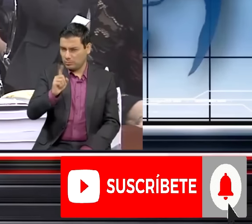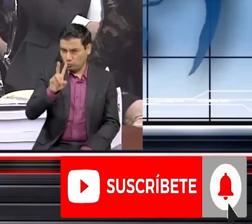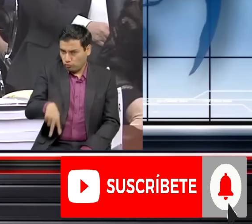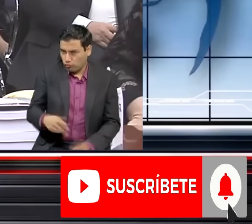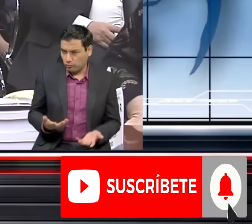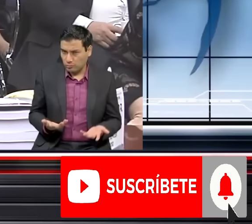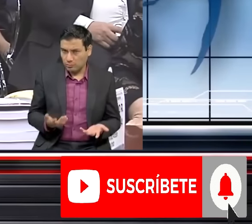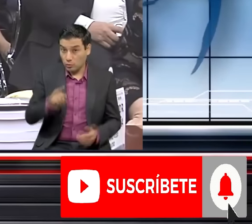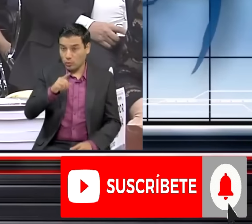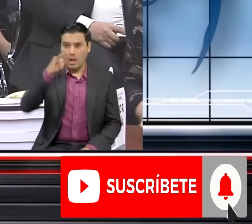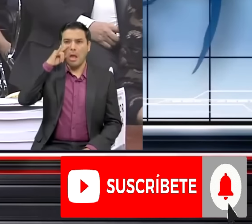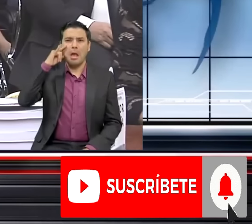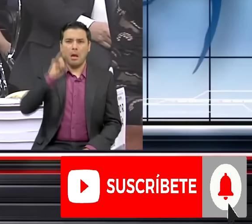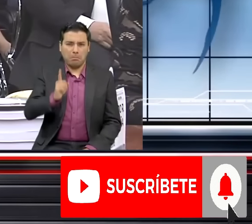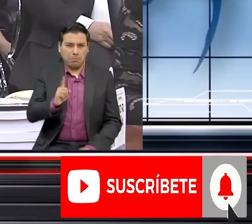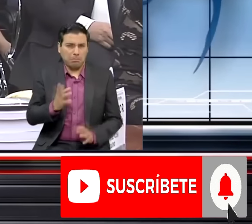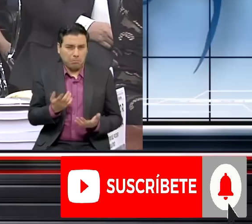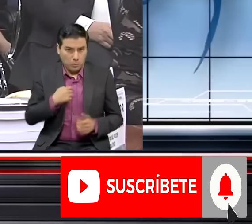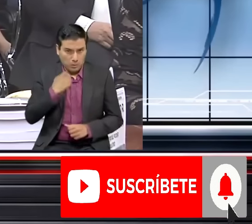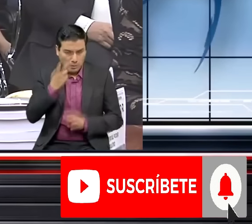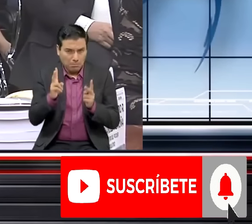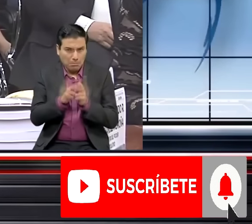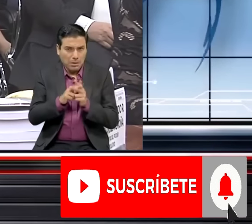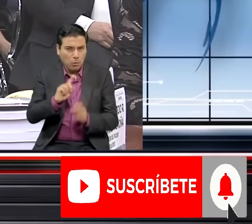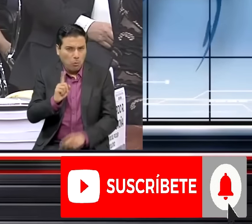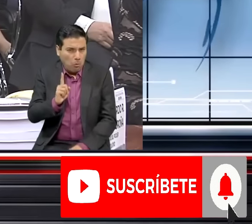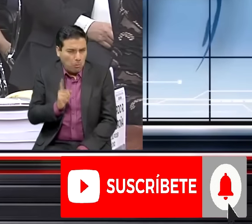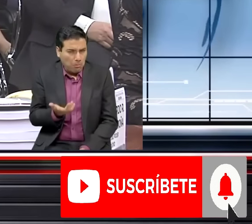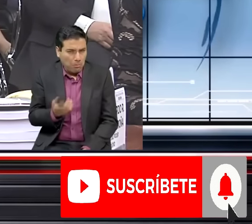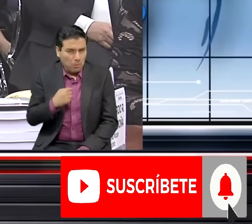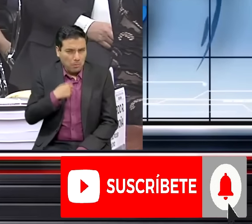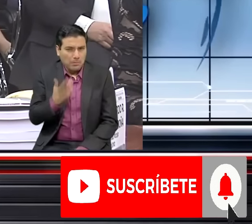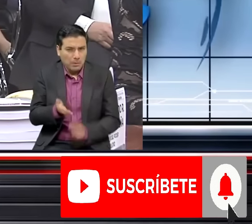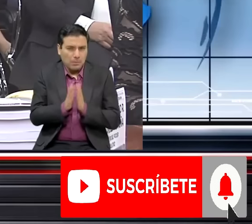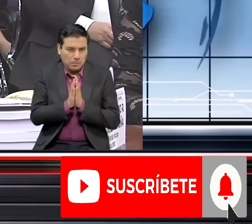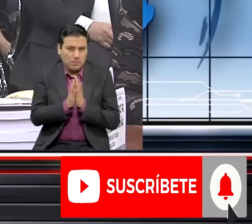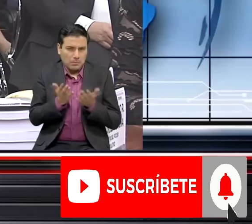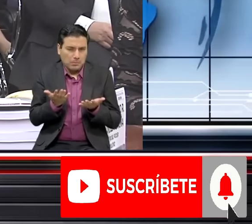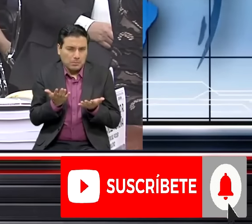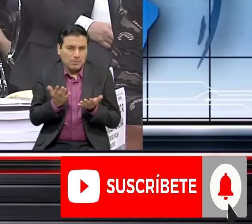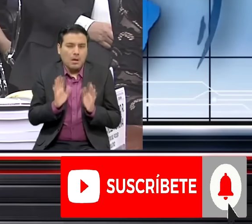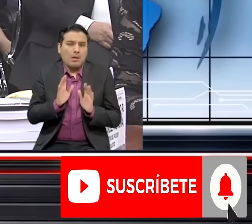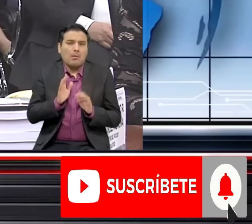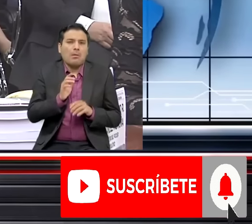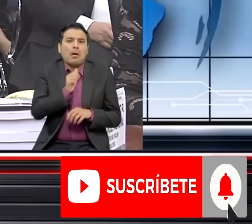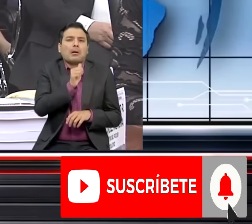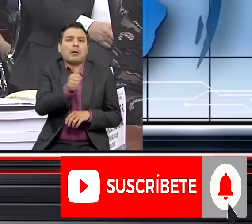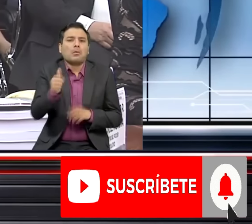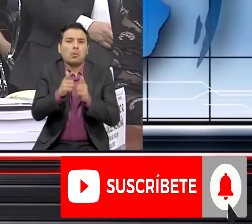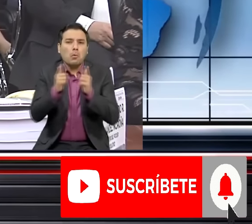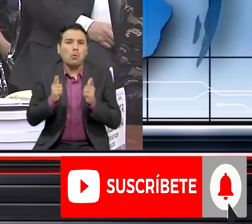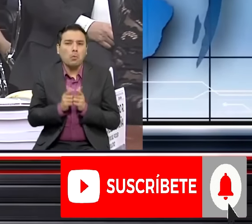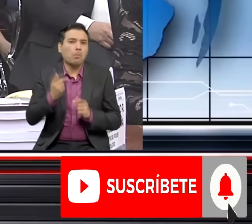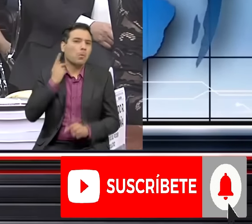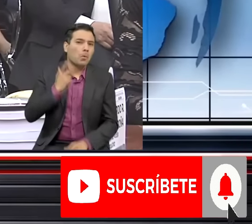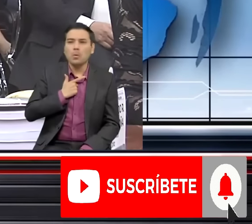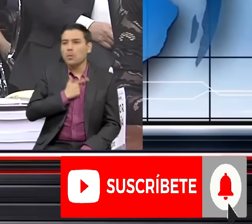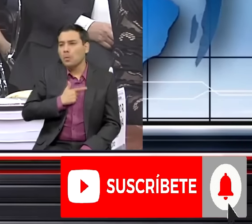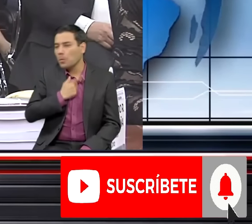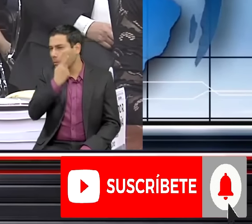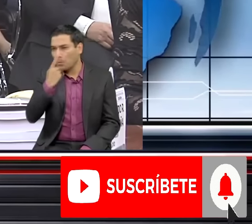ofensa y no tengo ganas de pelear, solamente pido que más allá de la simpatía, que cada quien tenga que su derecho, actúen